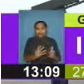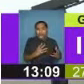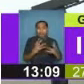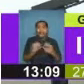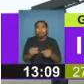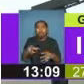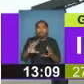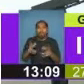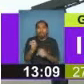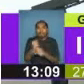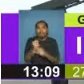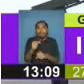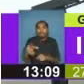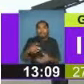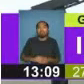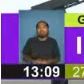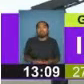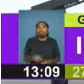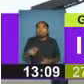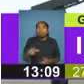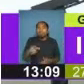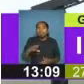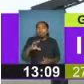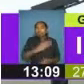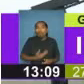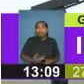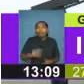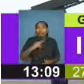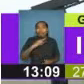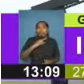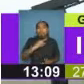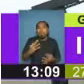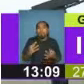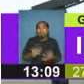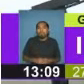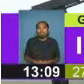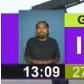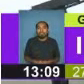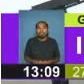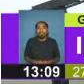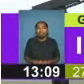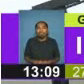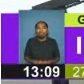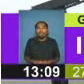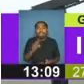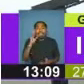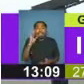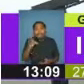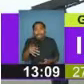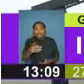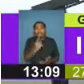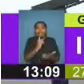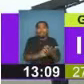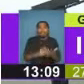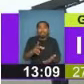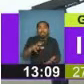equipo que hay en el gobierno de la provincia y que sin el la decisión del sector privado de empresas que